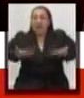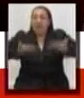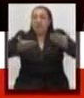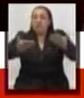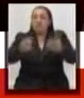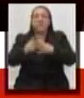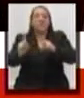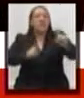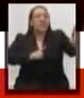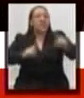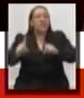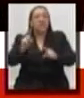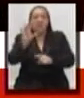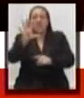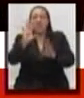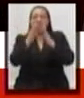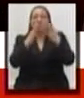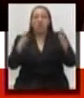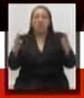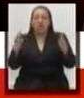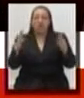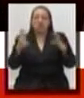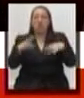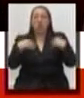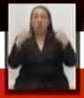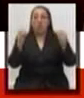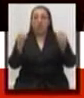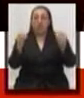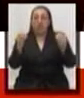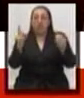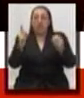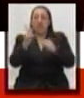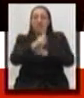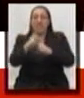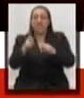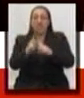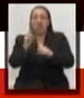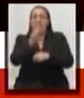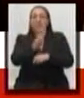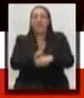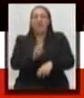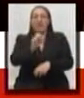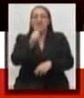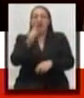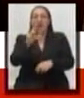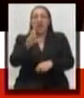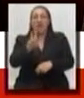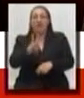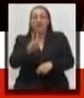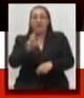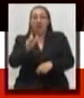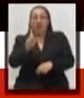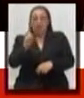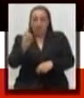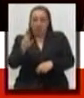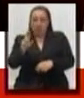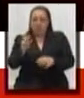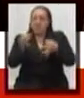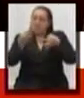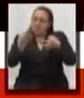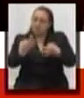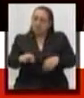dirigen las 5 bibliotecas juveniles del distrito de Villa El Salvador, que siguen